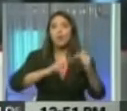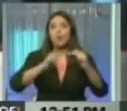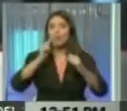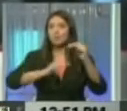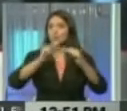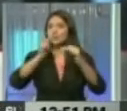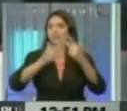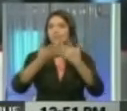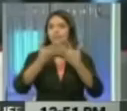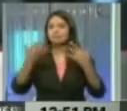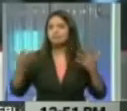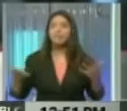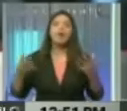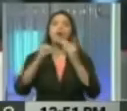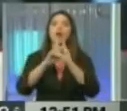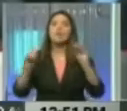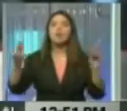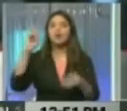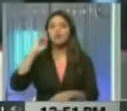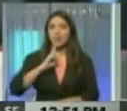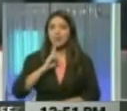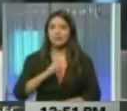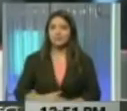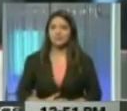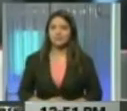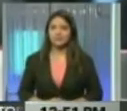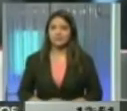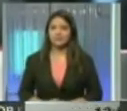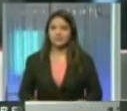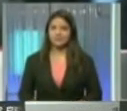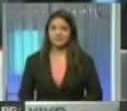obra de arte, que es la democracia bolivariana. Embajador.